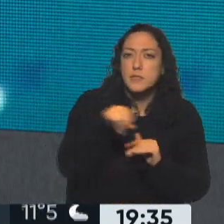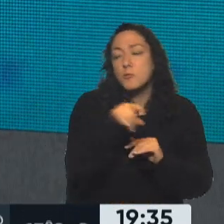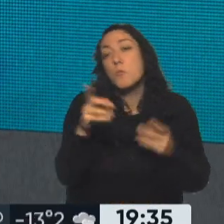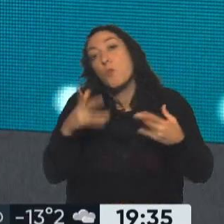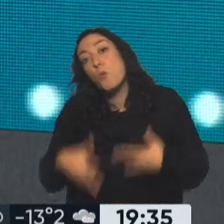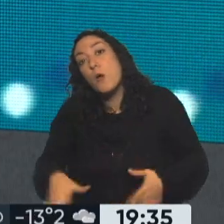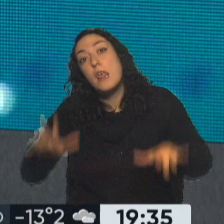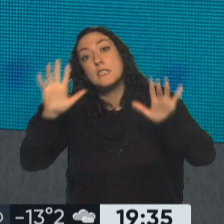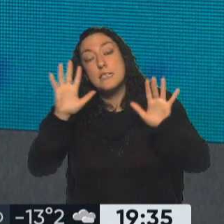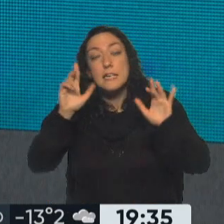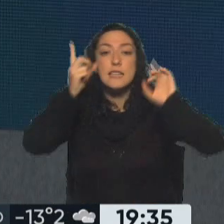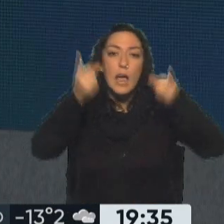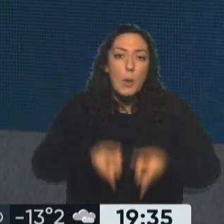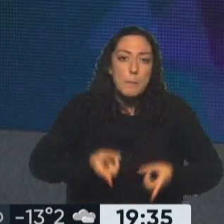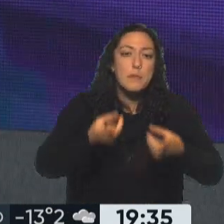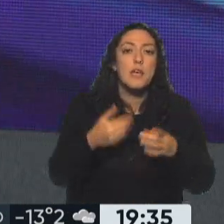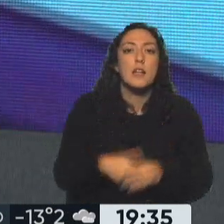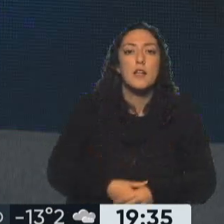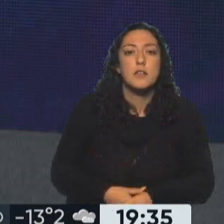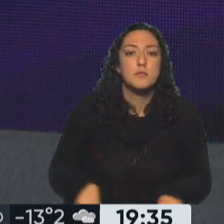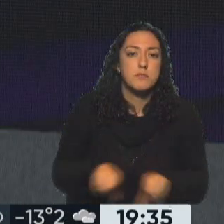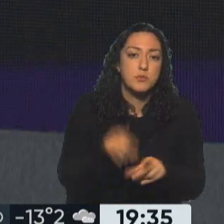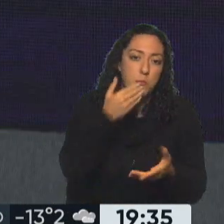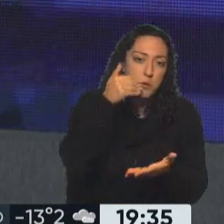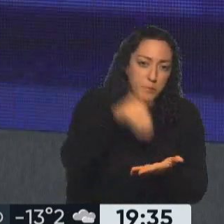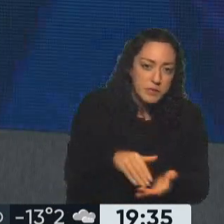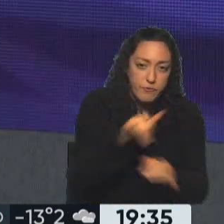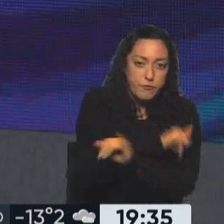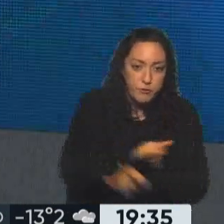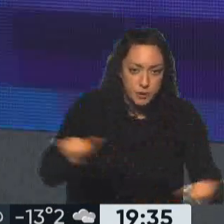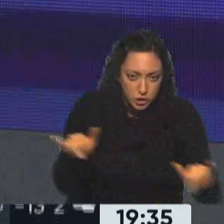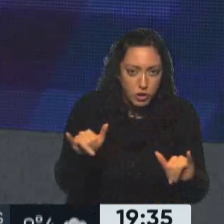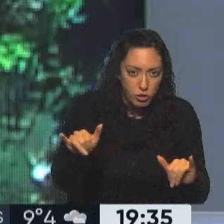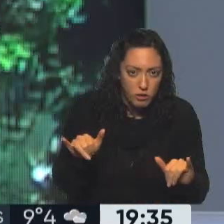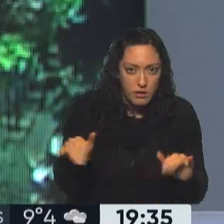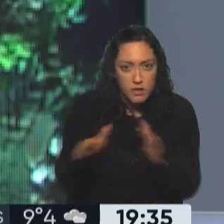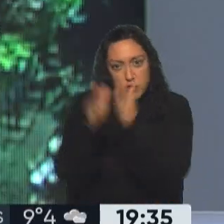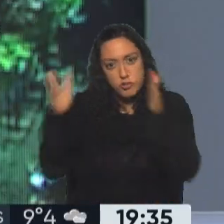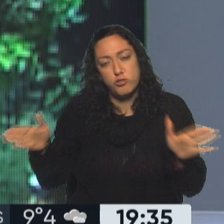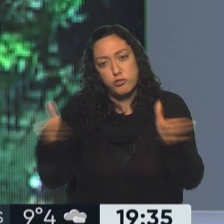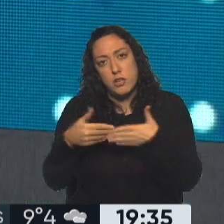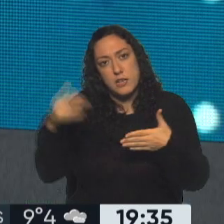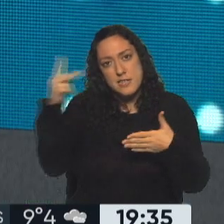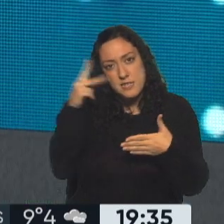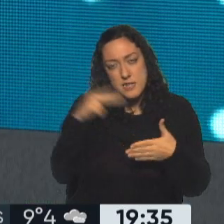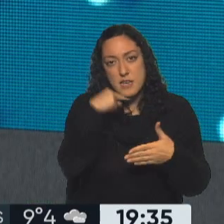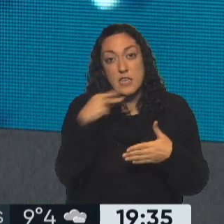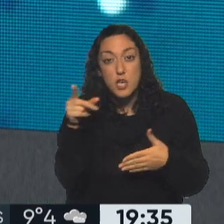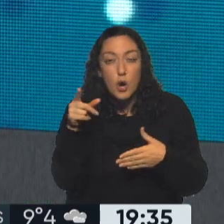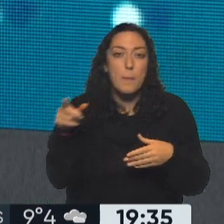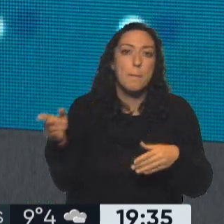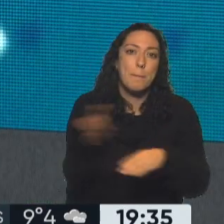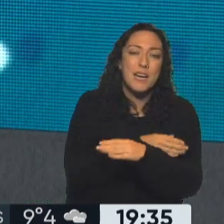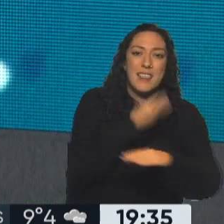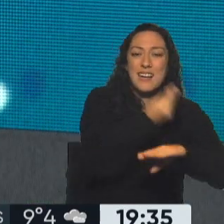probable también que se esté hablando, y eso le prometió, y esta es información aquí de cierre de edición, Máximo Kirchner a los precandidatos en la